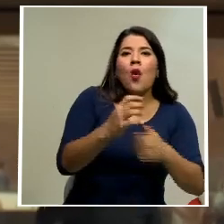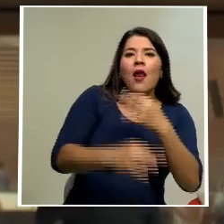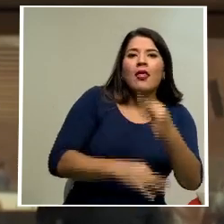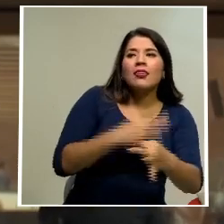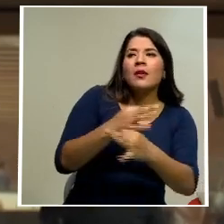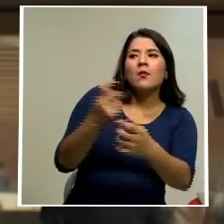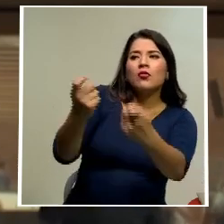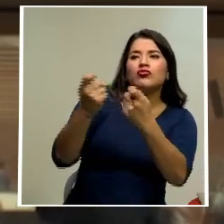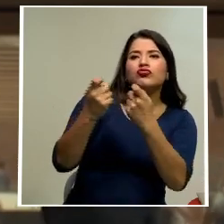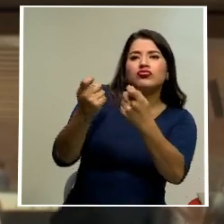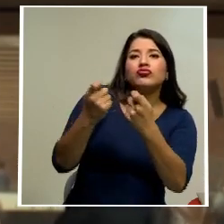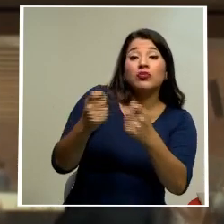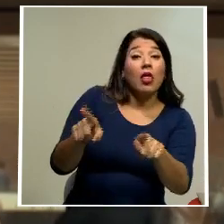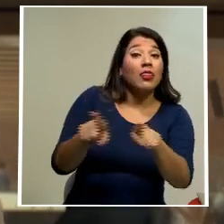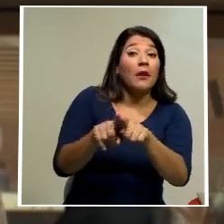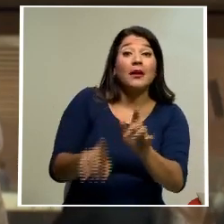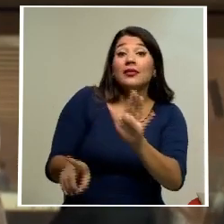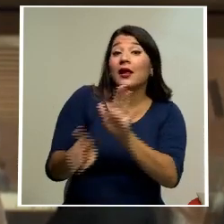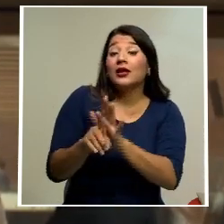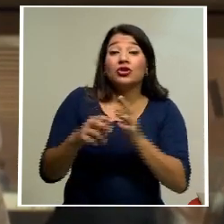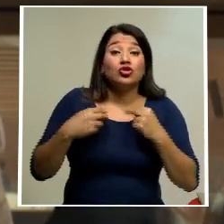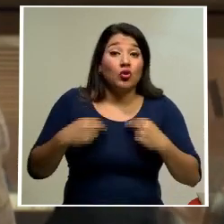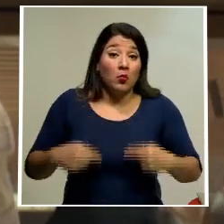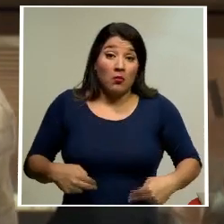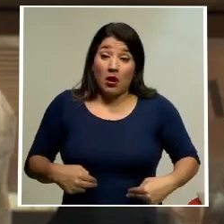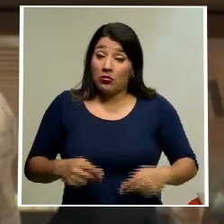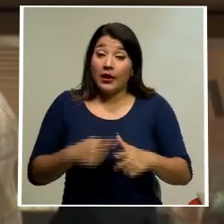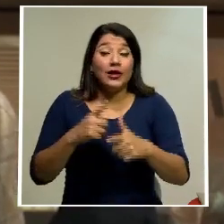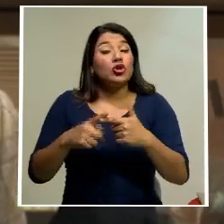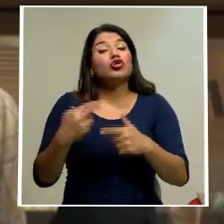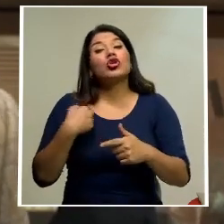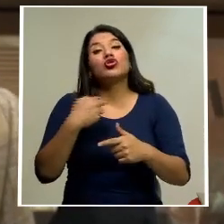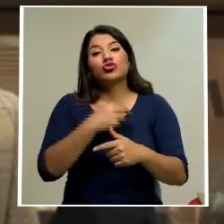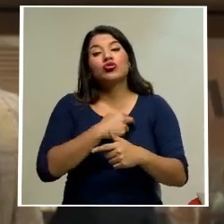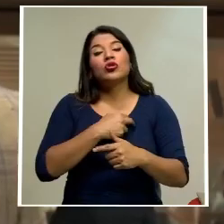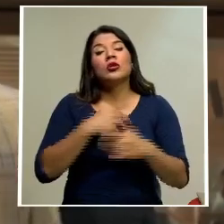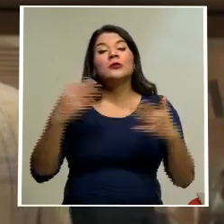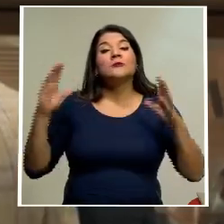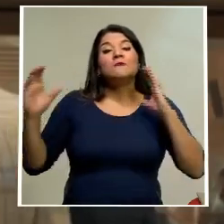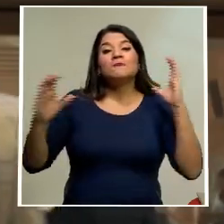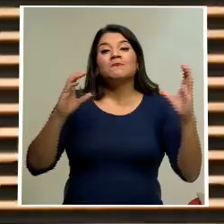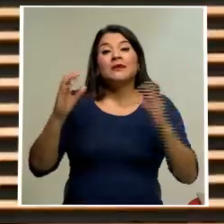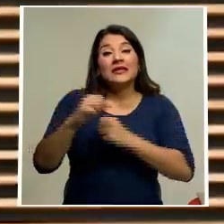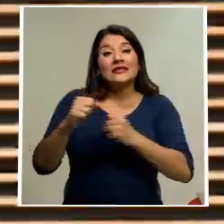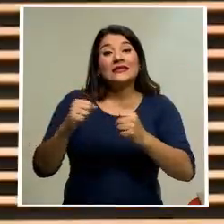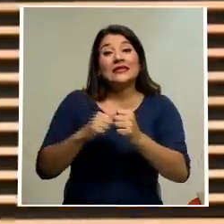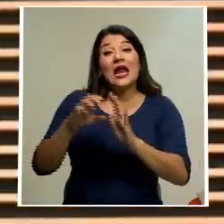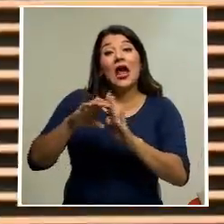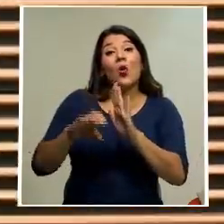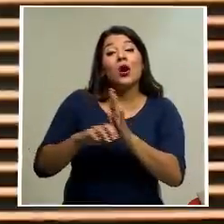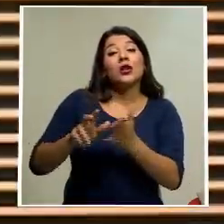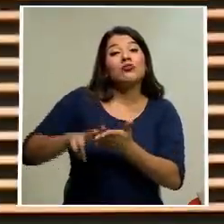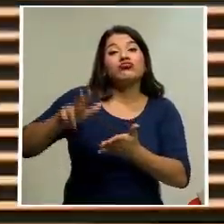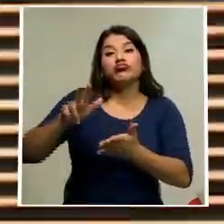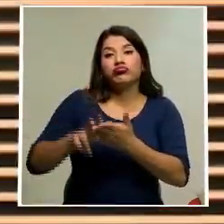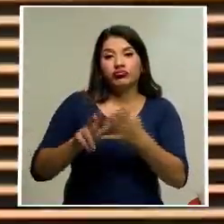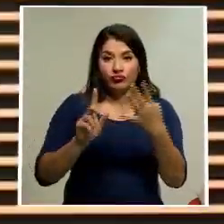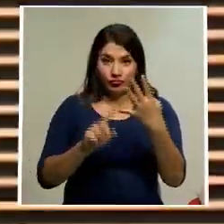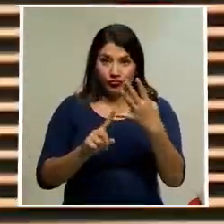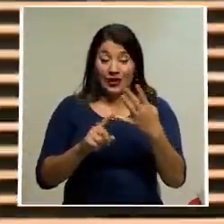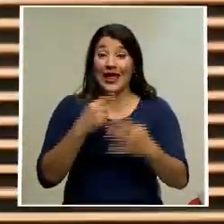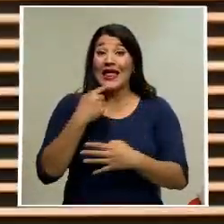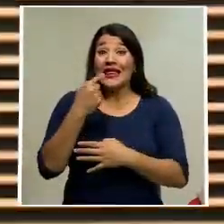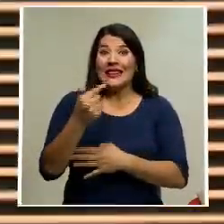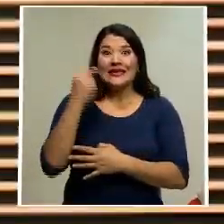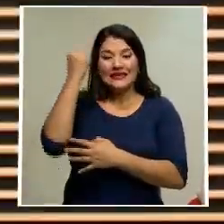derecho humano, de manera que celebramos que la Sala no haya encontrado ningún vicio en ese aspecto. Desde la bancada del gobierno, tal y como